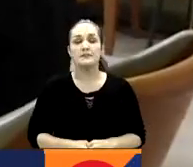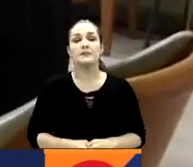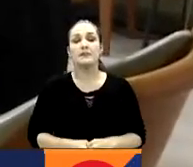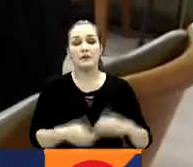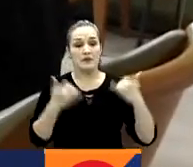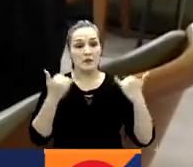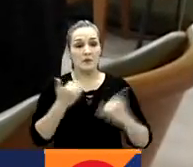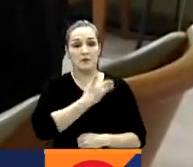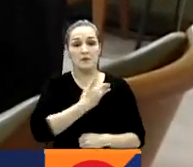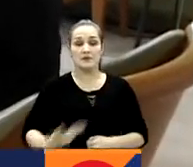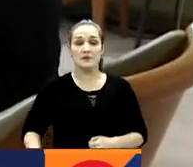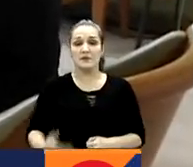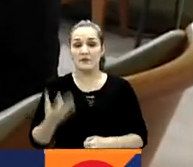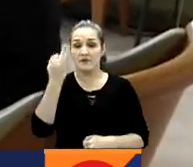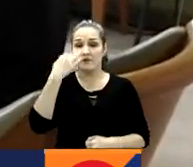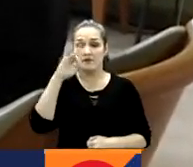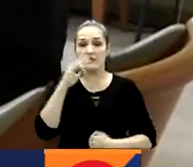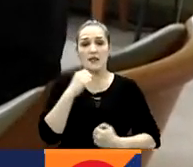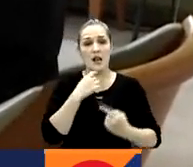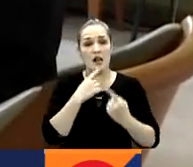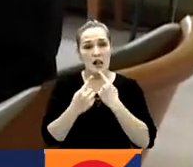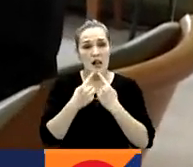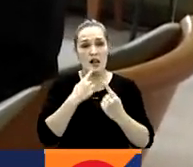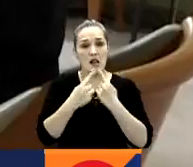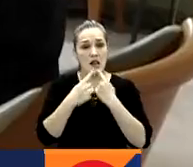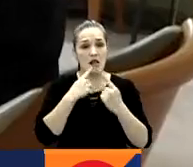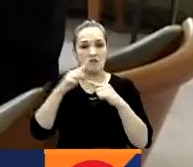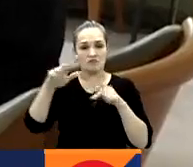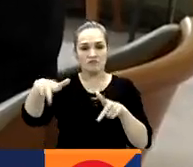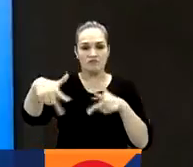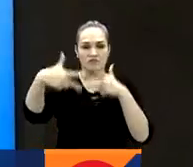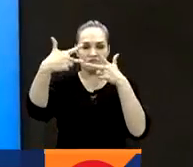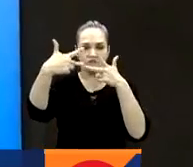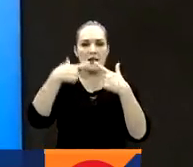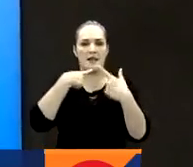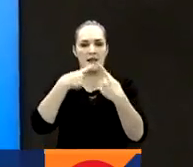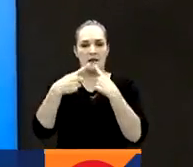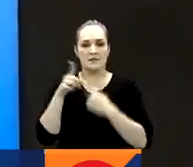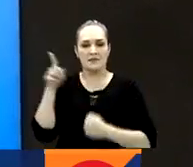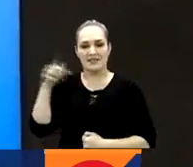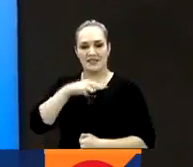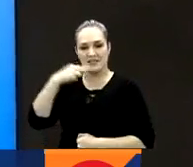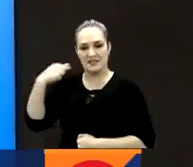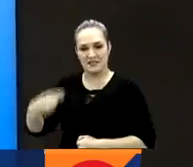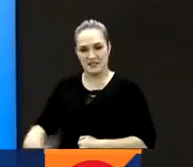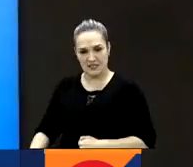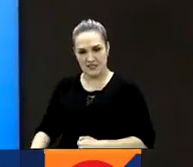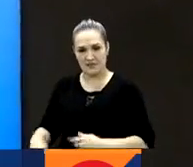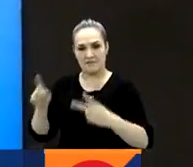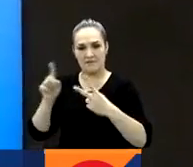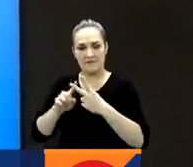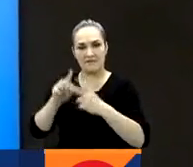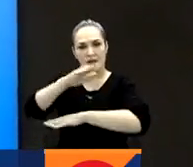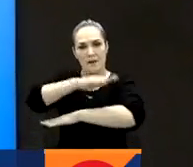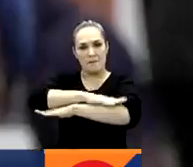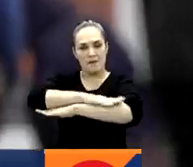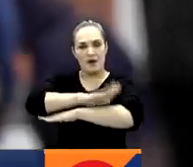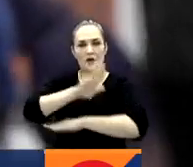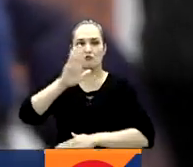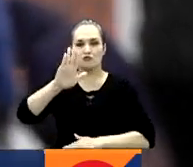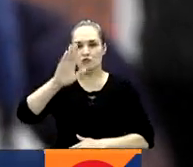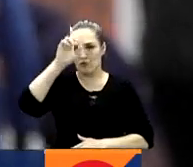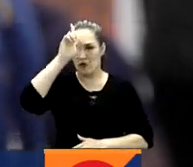el presidente de Francia discutía esta realidad por videoconferencia con su homólogo chino Xi Jinping, y con el canciller de Alemania, Olaf